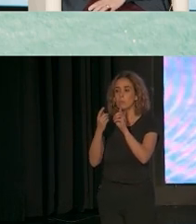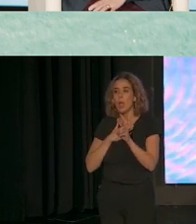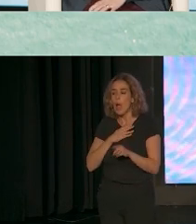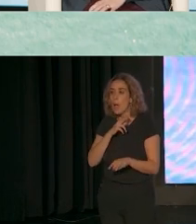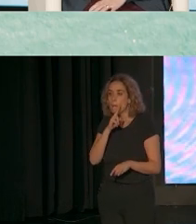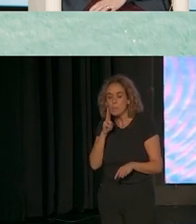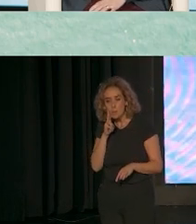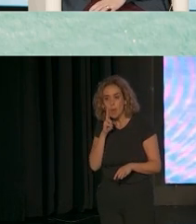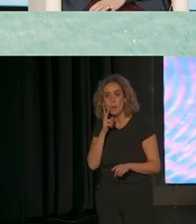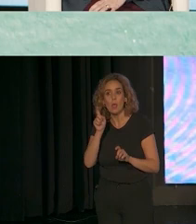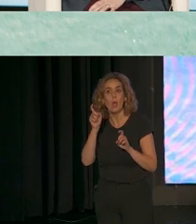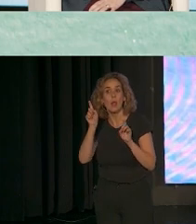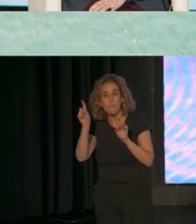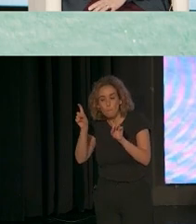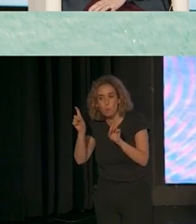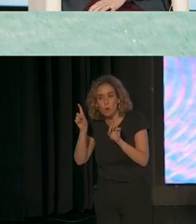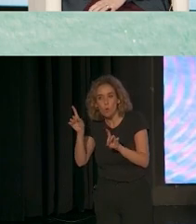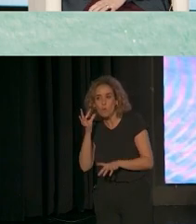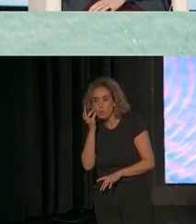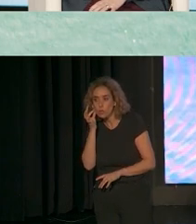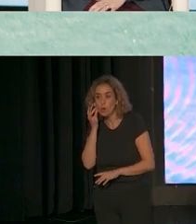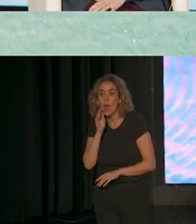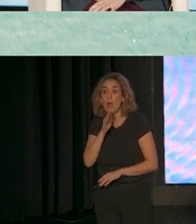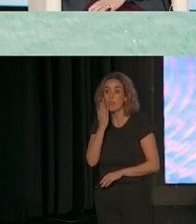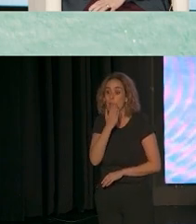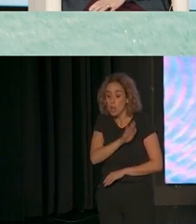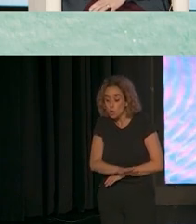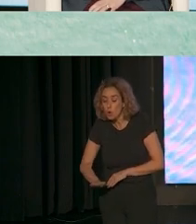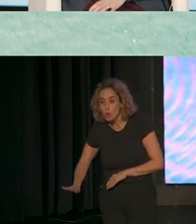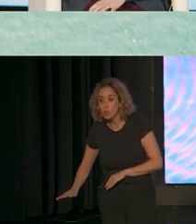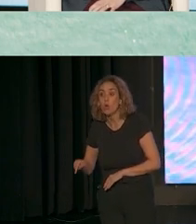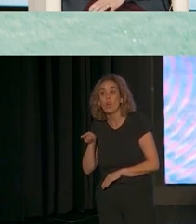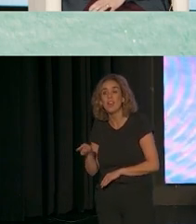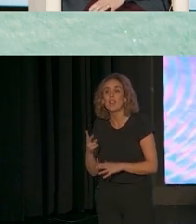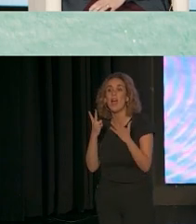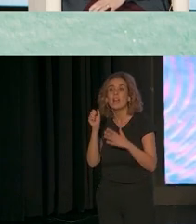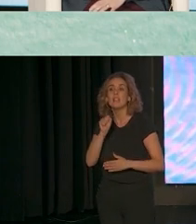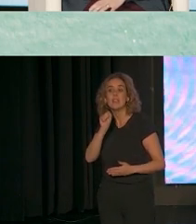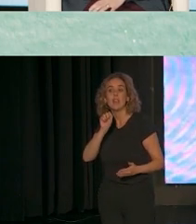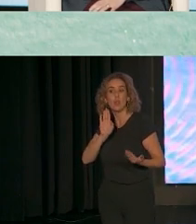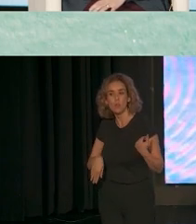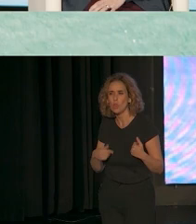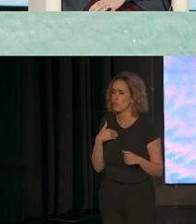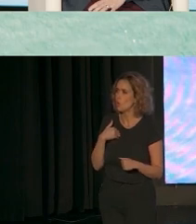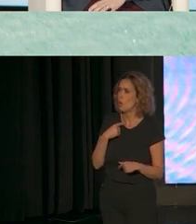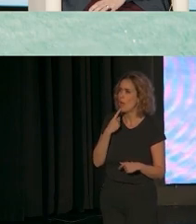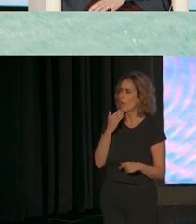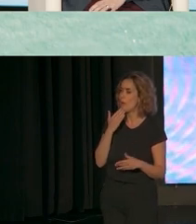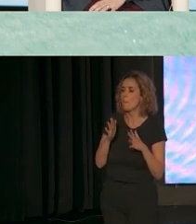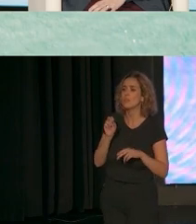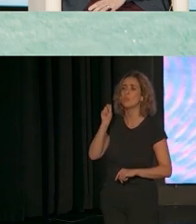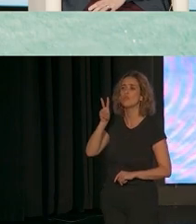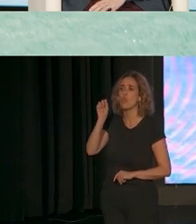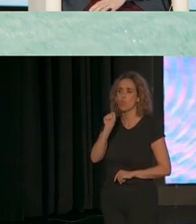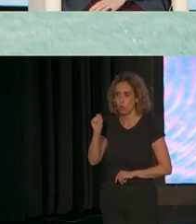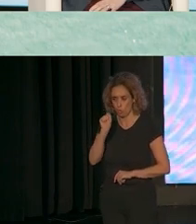a mi madre, que era una profesora del jardín de infancia. Ella tiene 7 años menos que yo, y yo tenía unos 12.